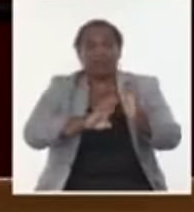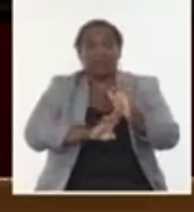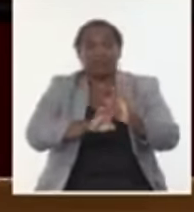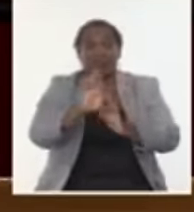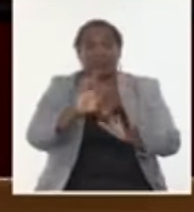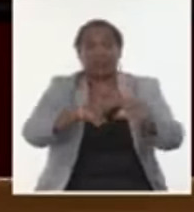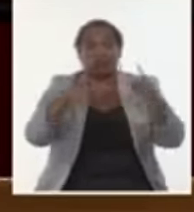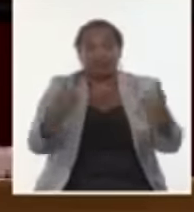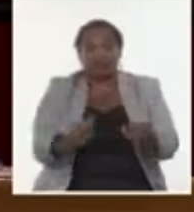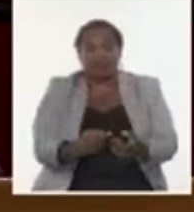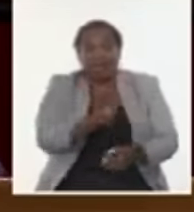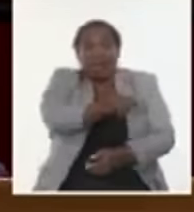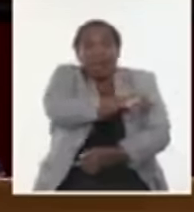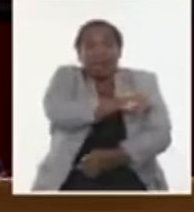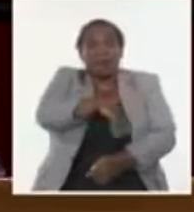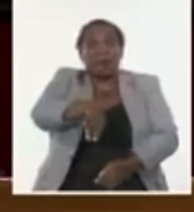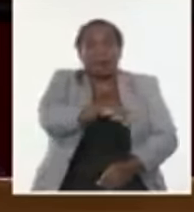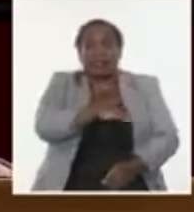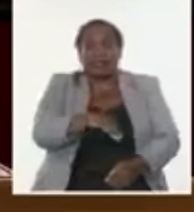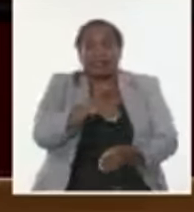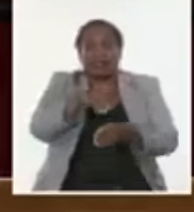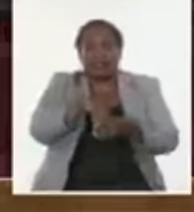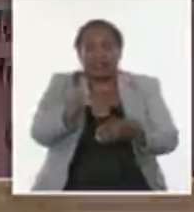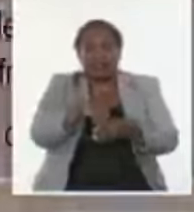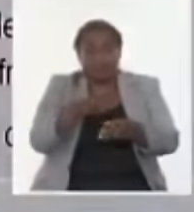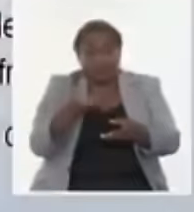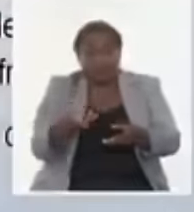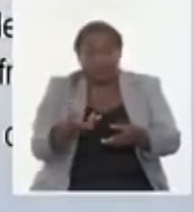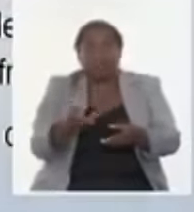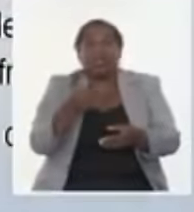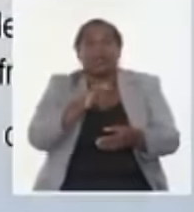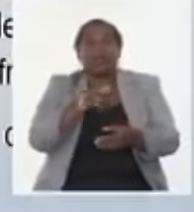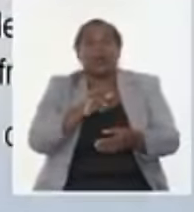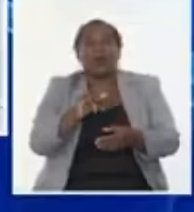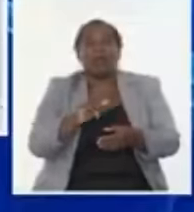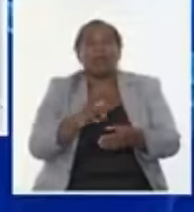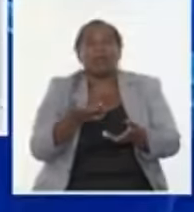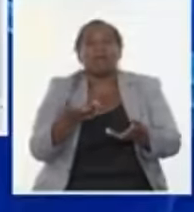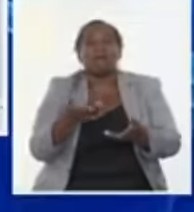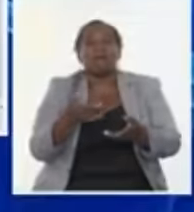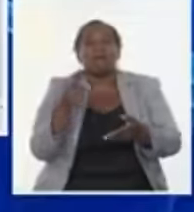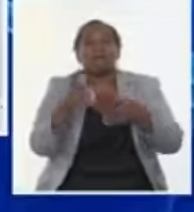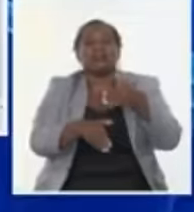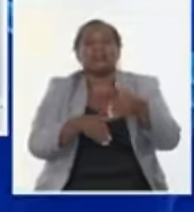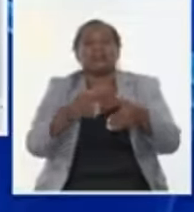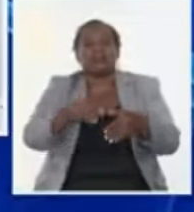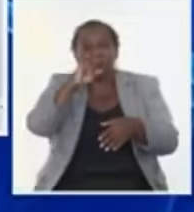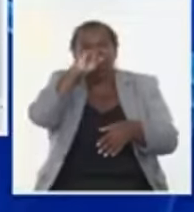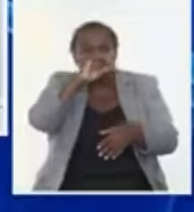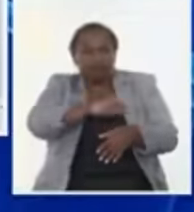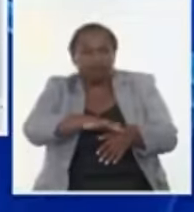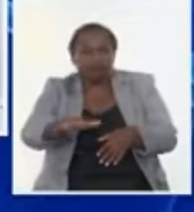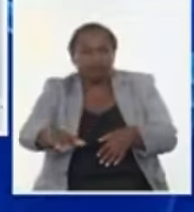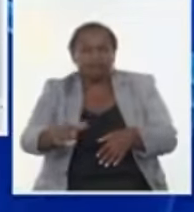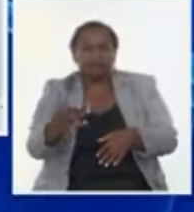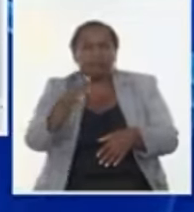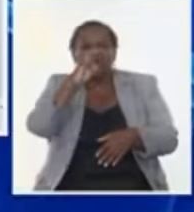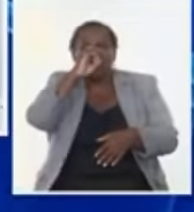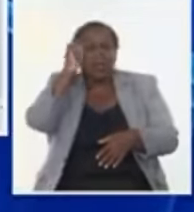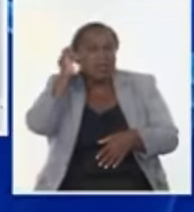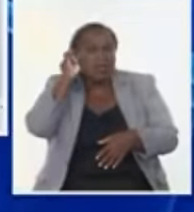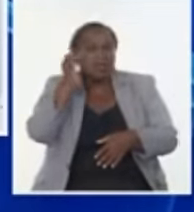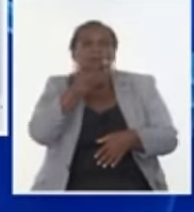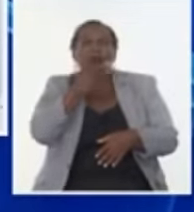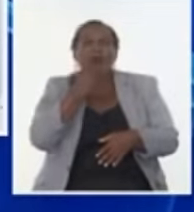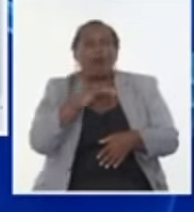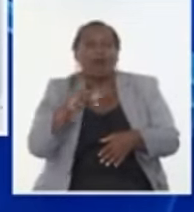de la población, entre ellas el fomento de la participación desde la comunidad de niños, niñas, adolescentes